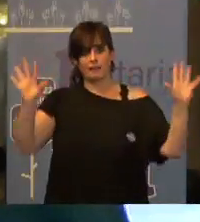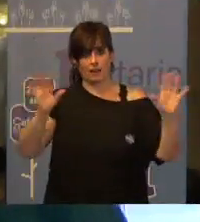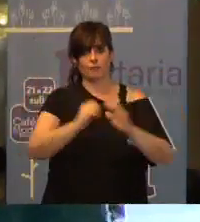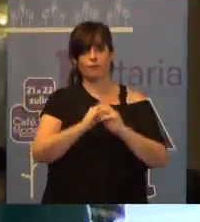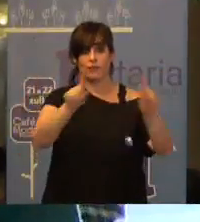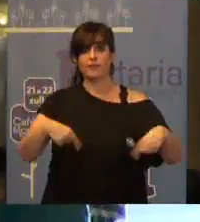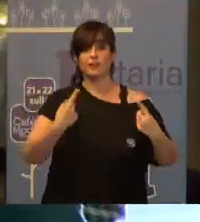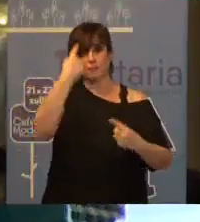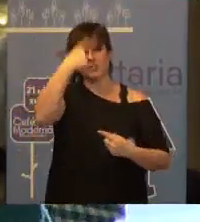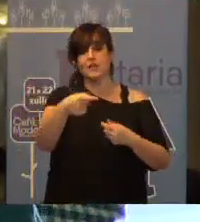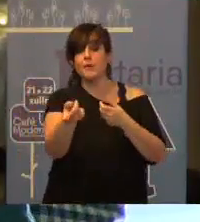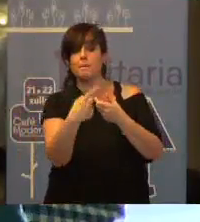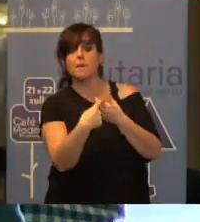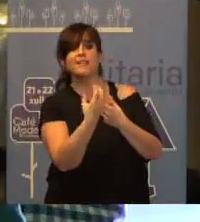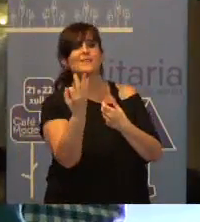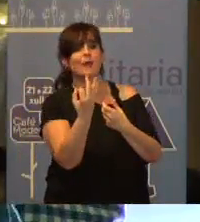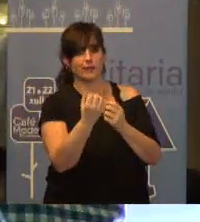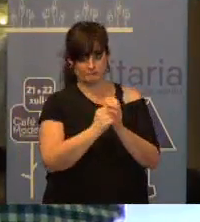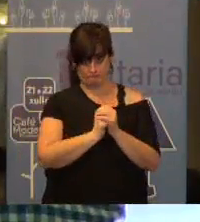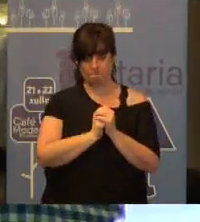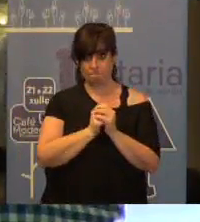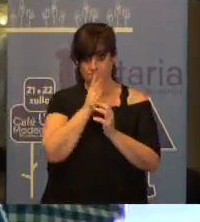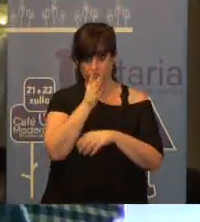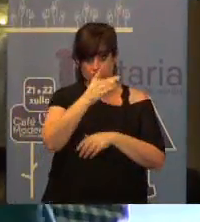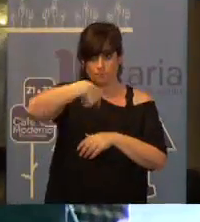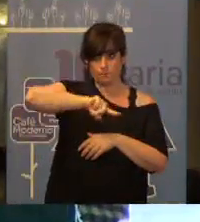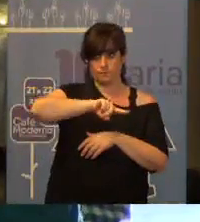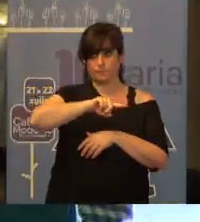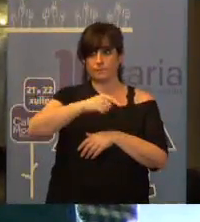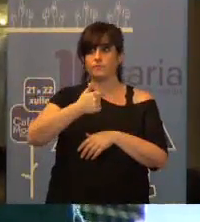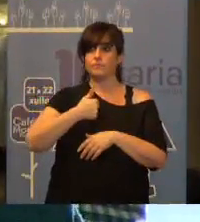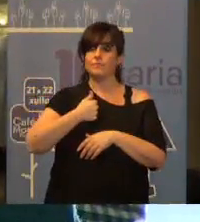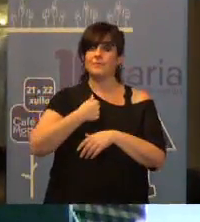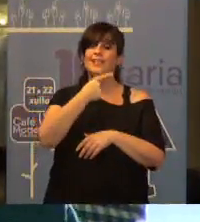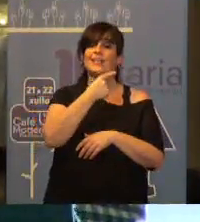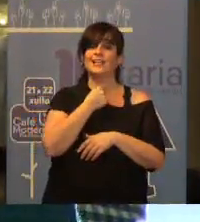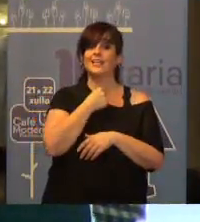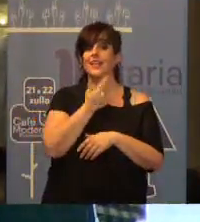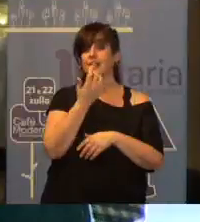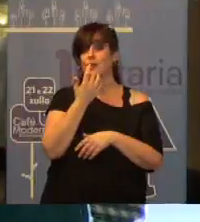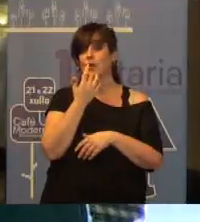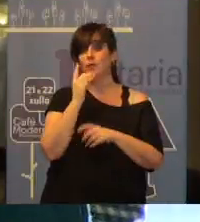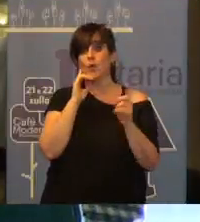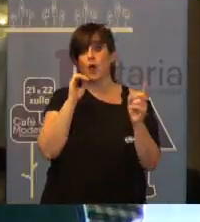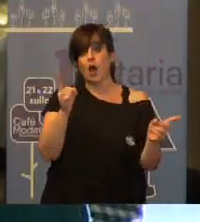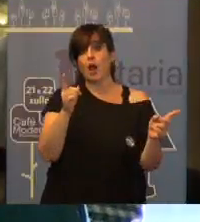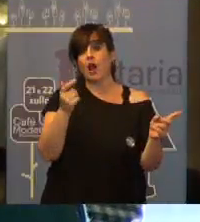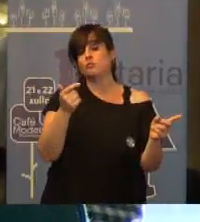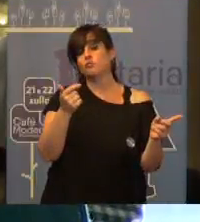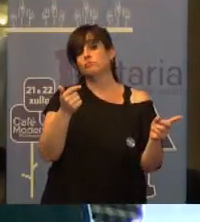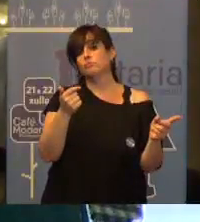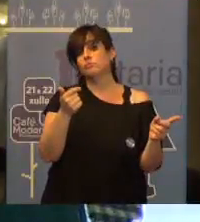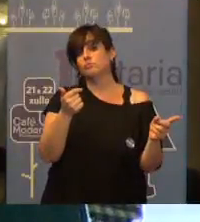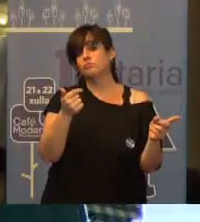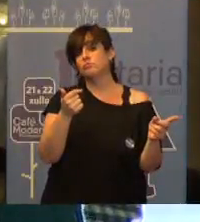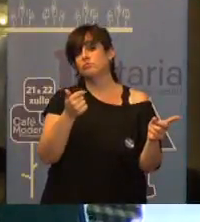con que contamos. Saber con que contamos, porque, claro, a mí facíame moita gracia cando se iba a saltar os ceos. Con que?